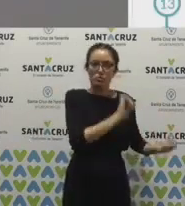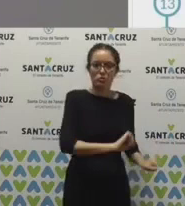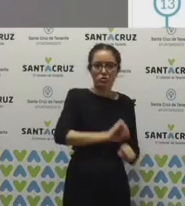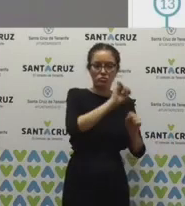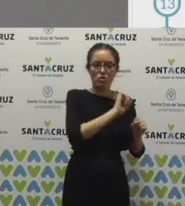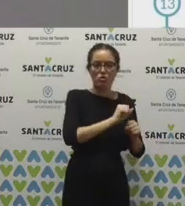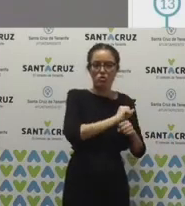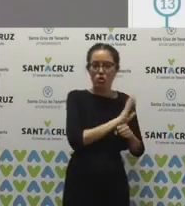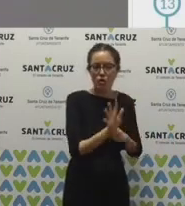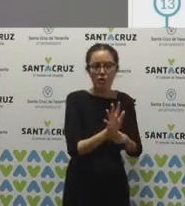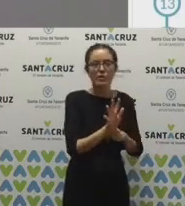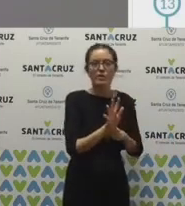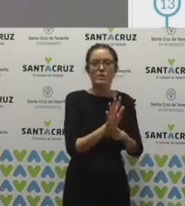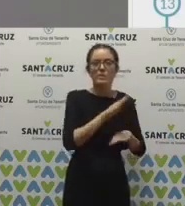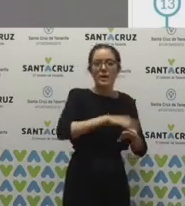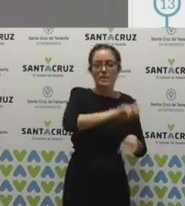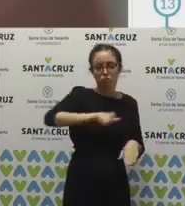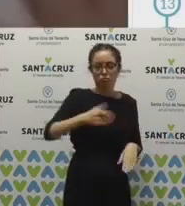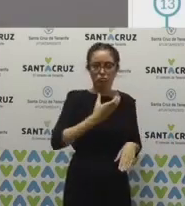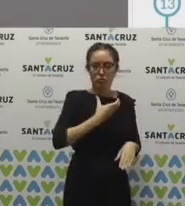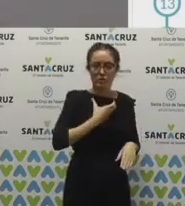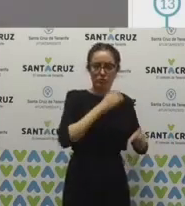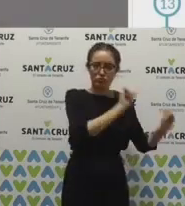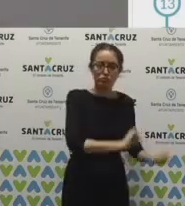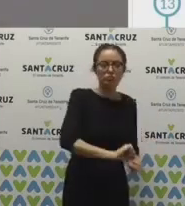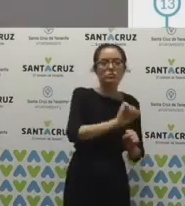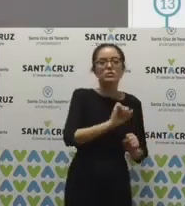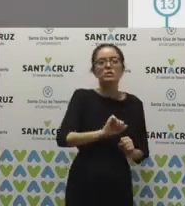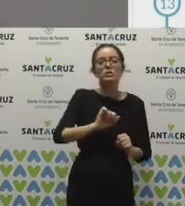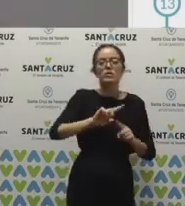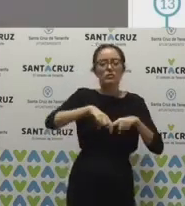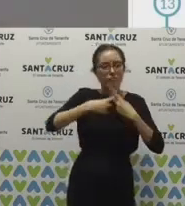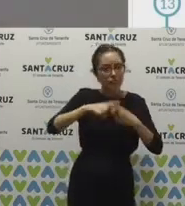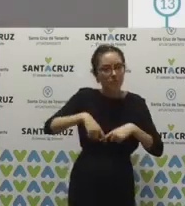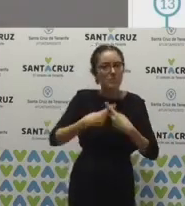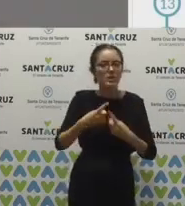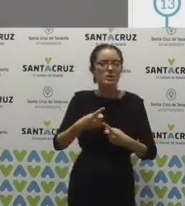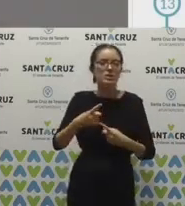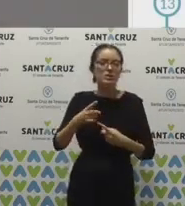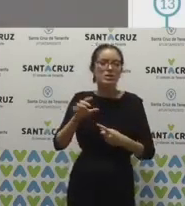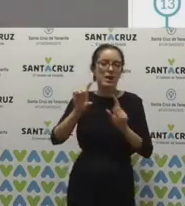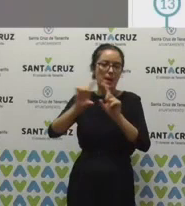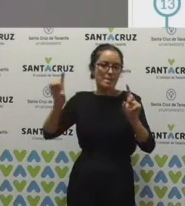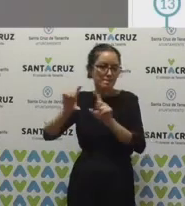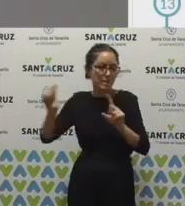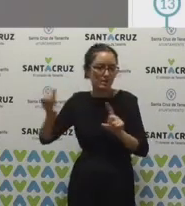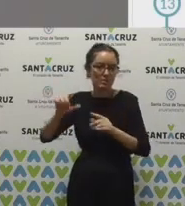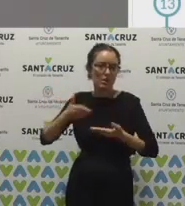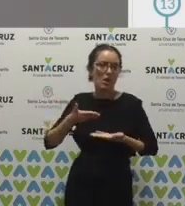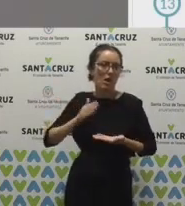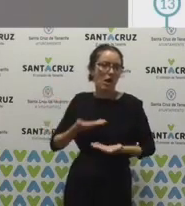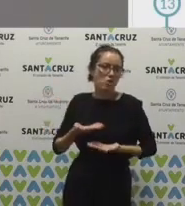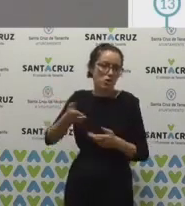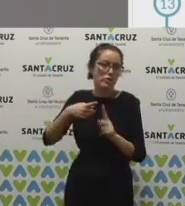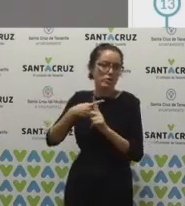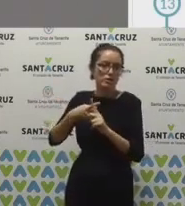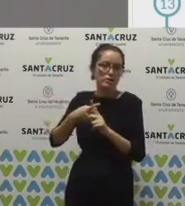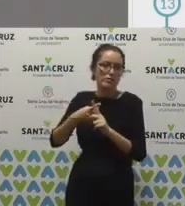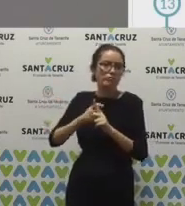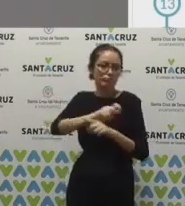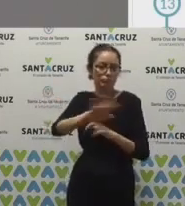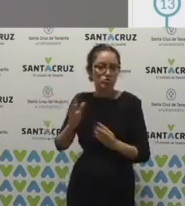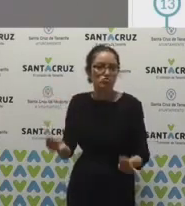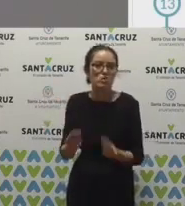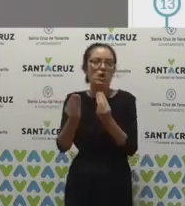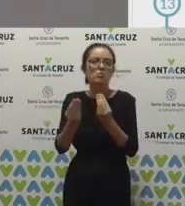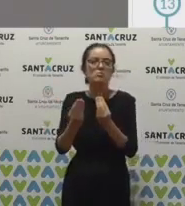19 al personal del ayuntamiento ayuda a relajar a las familias y empresas a superar este complicado trance otras medidas